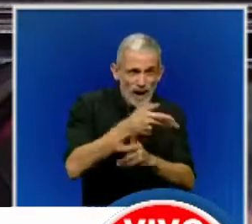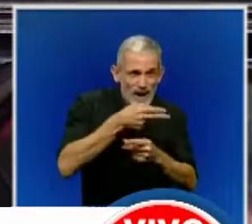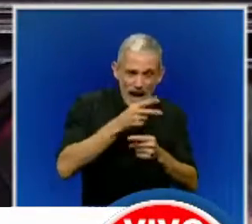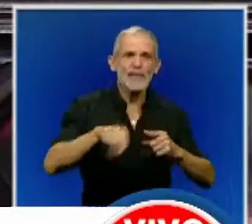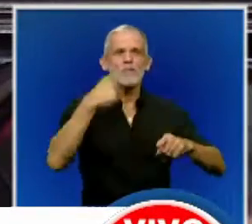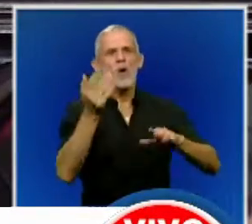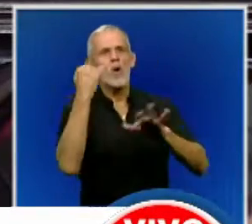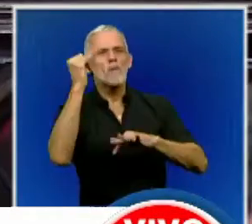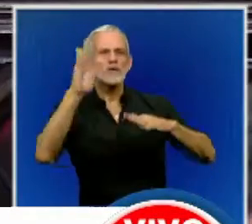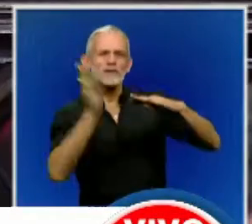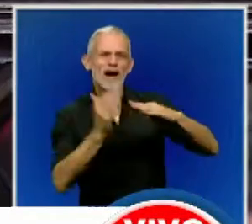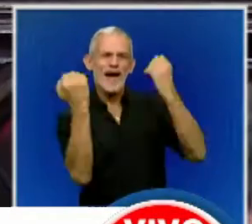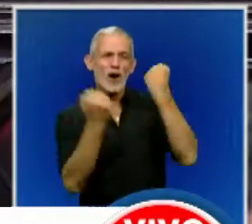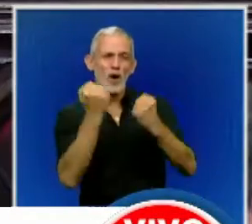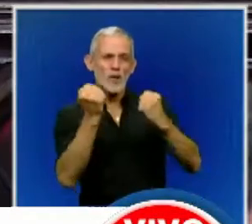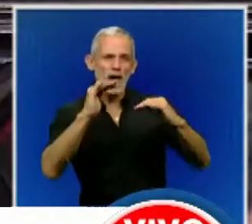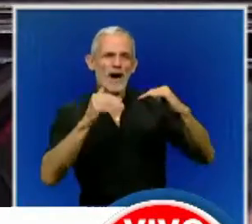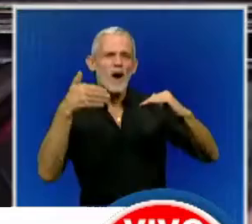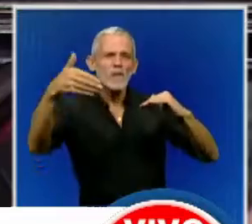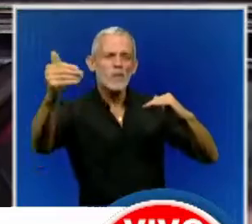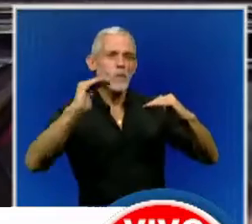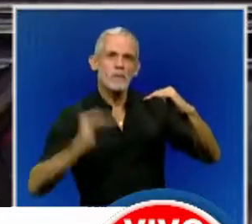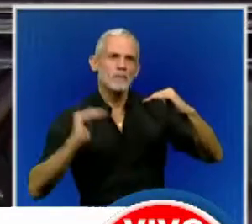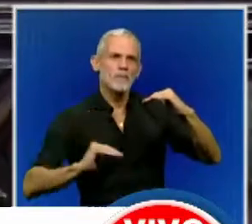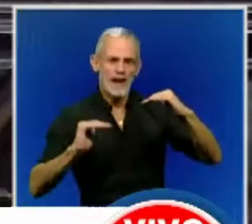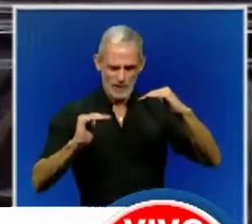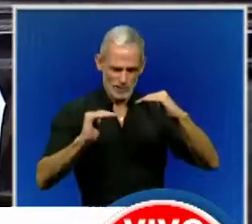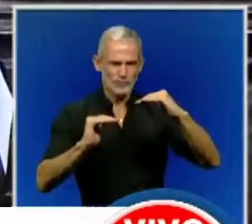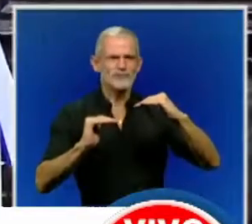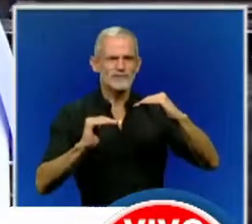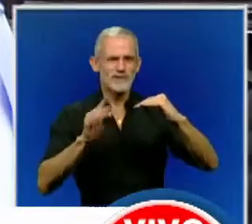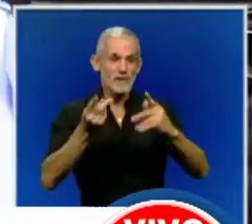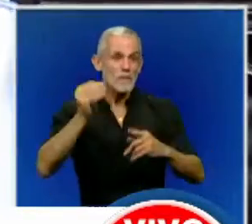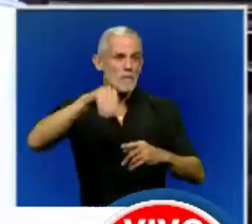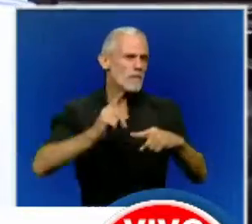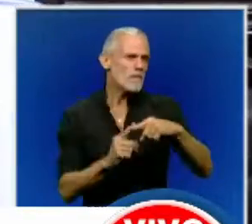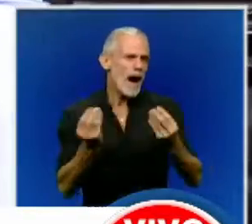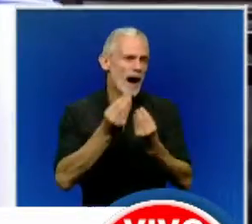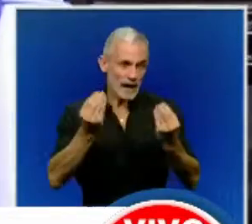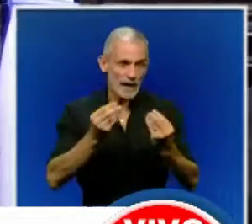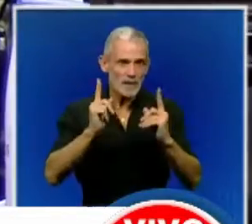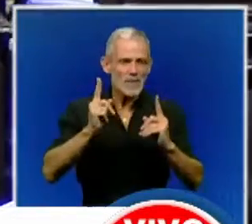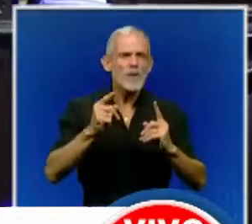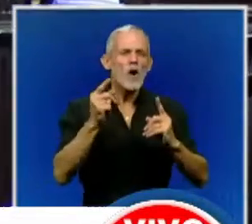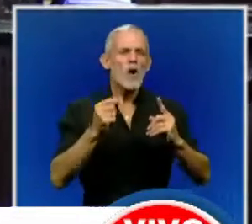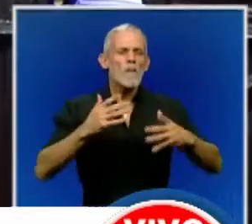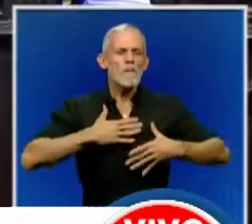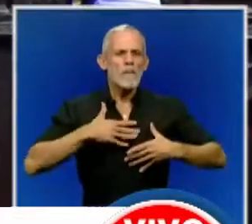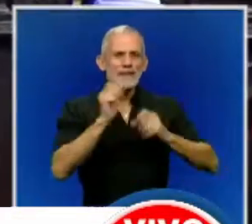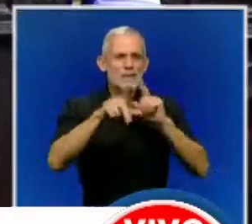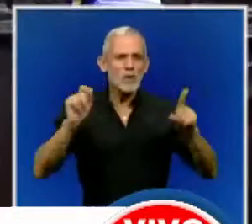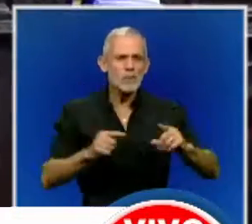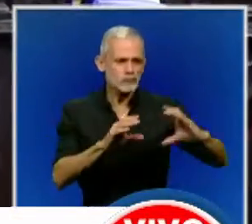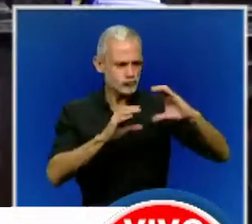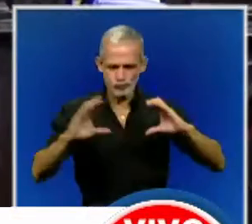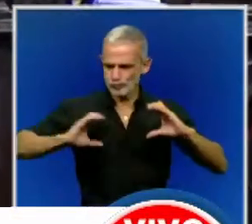bajar la tasa de productividad de la economía argentina en el mediano plazo. Y si a eso le agregamos lo que le estamos haciendo al patrimonio, a los activos de capital